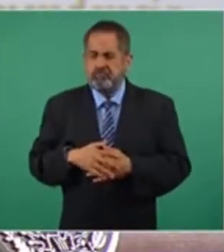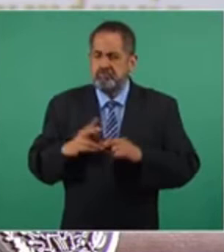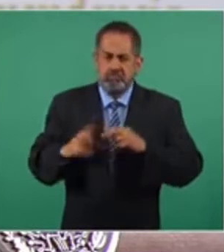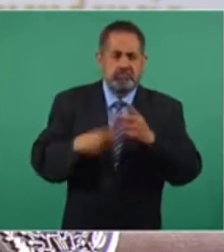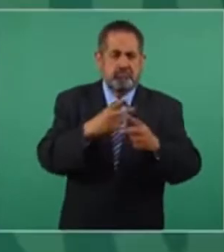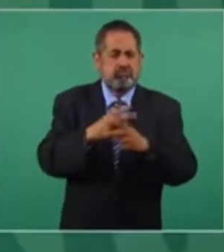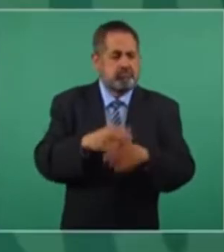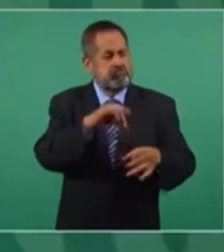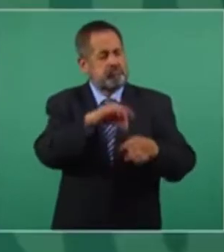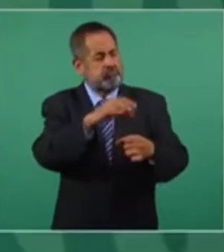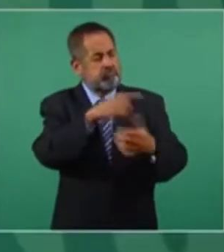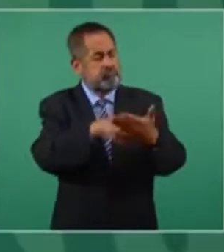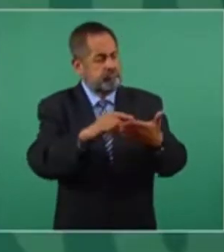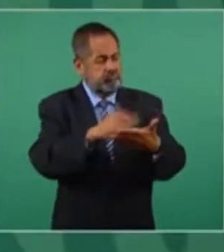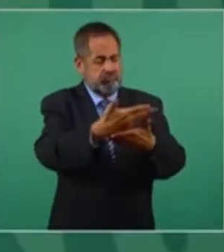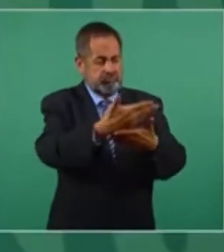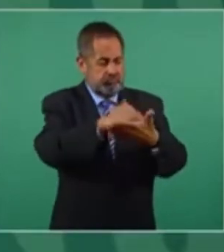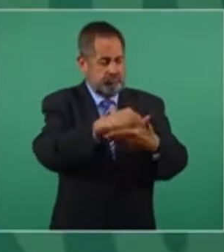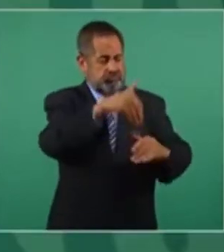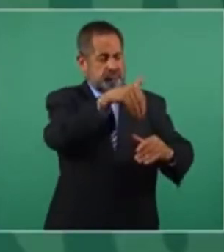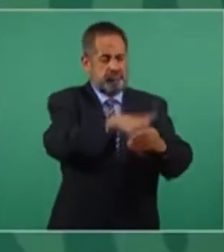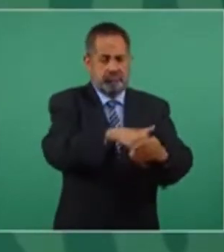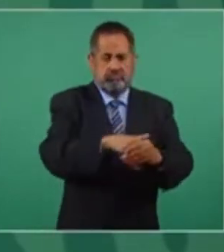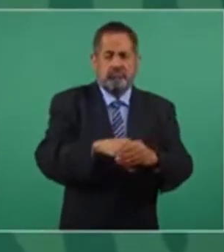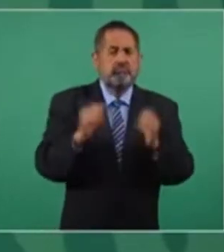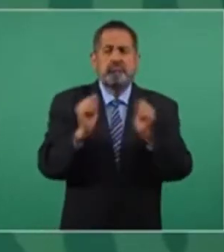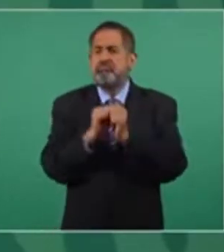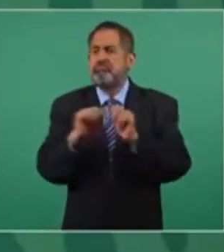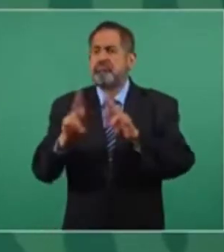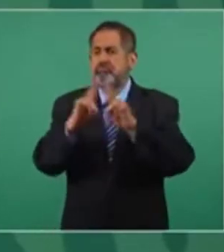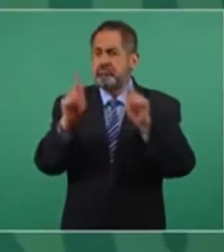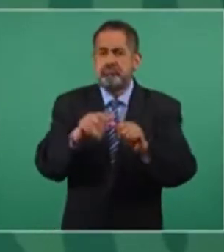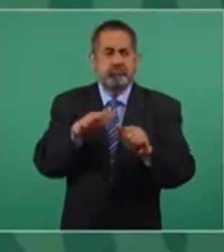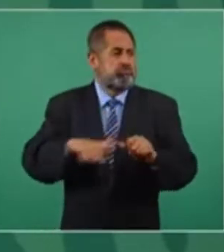se lleven a cabo las elecciones en paz.